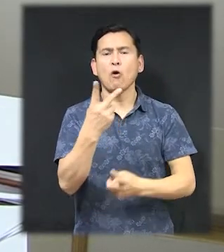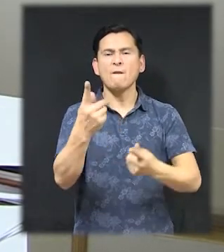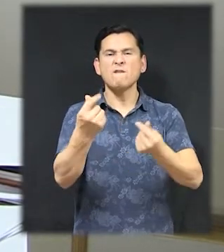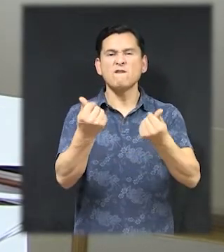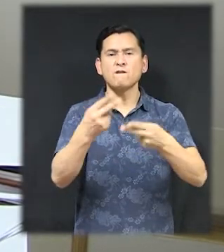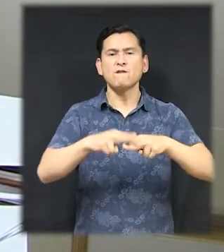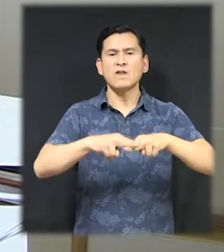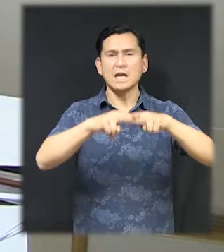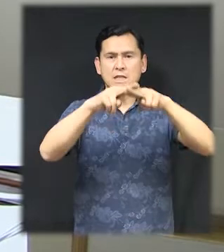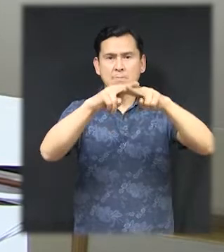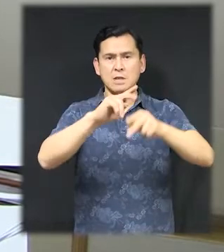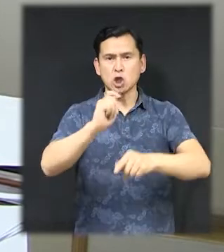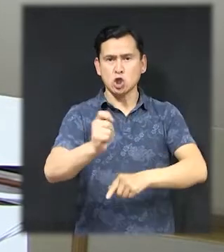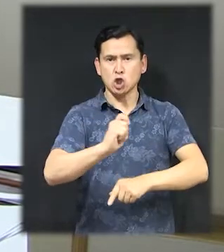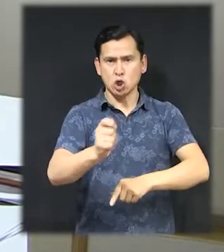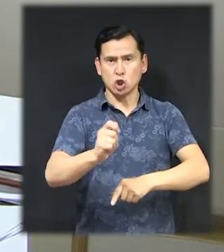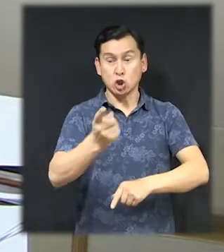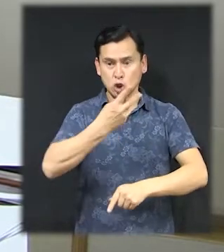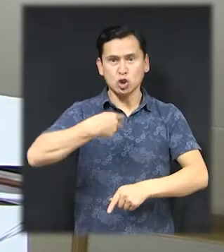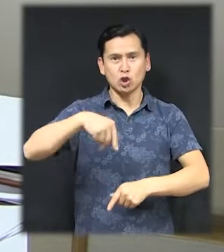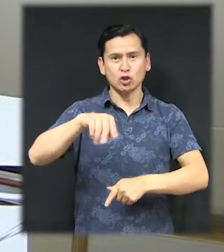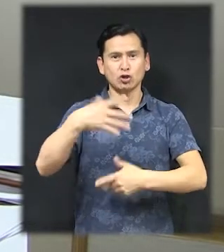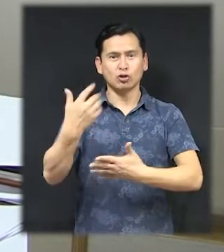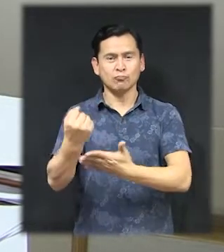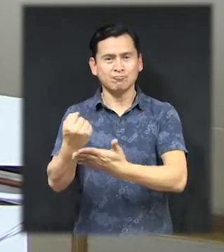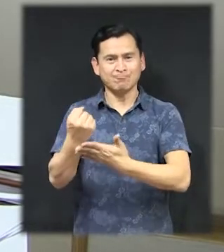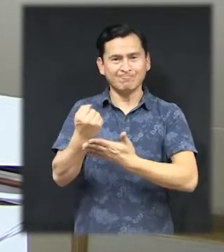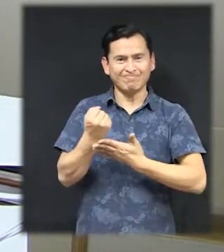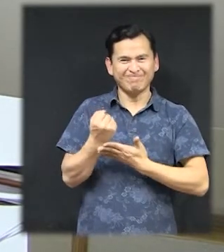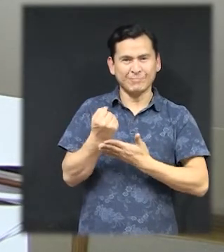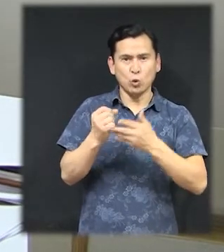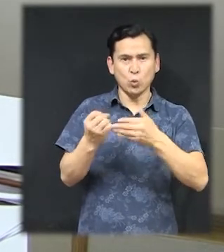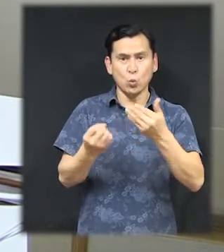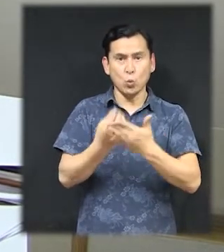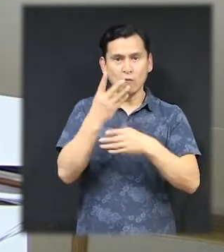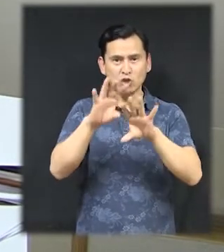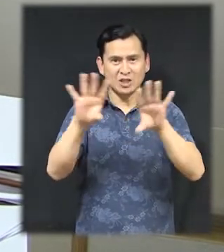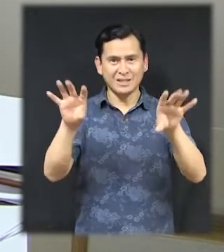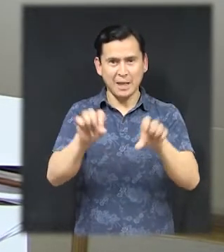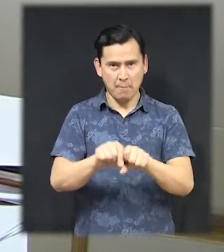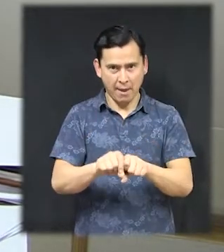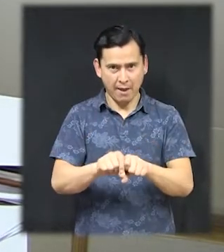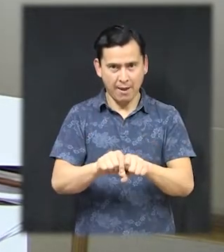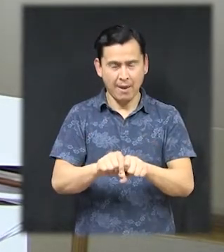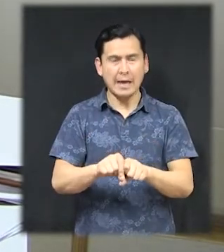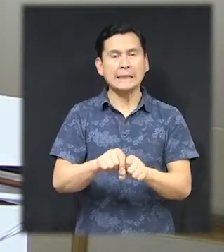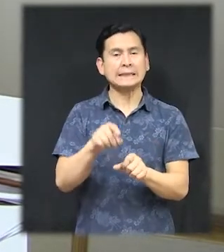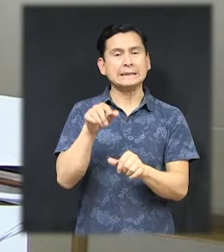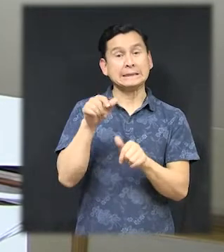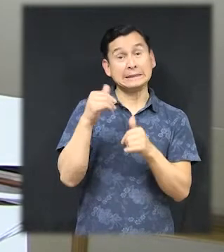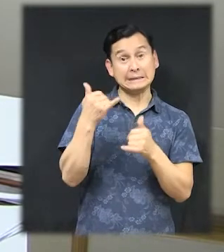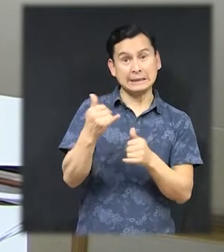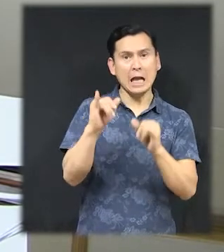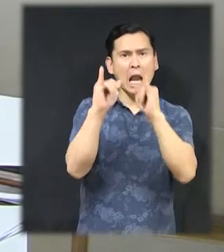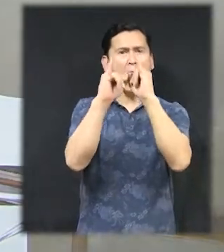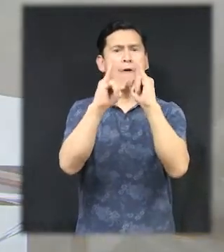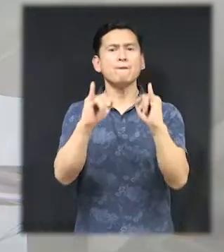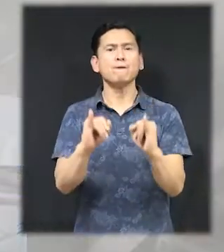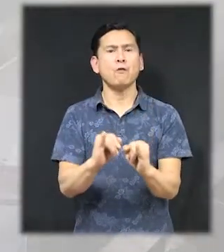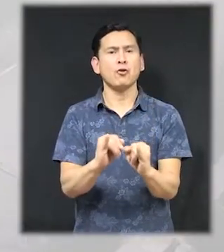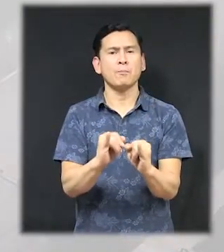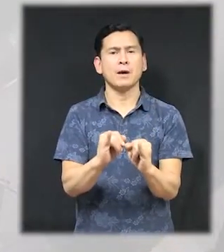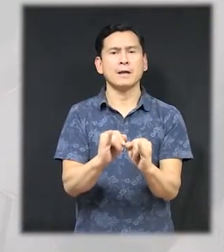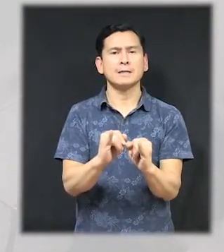más fácil tiene que ver con comparar cómo se parte con el presupuesto del año 2019 y